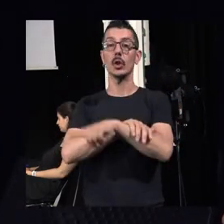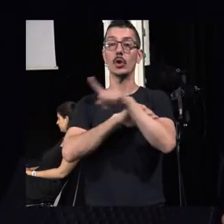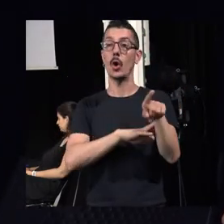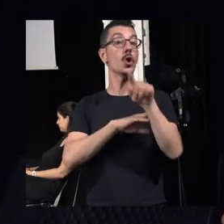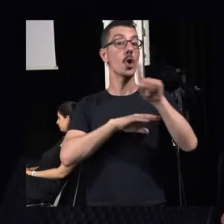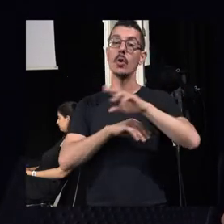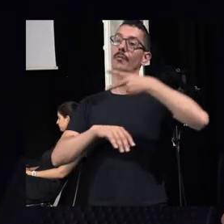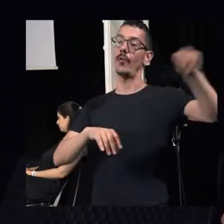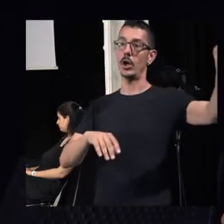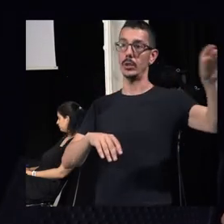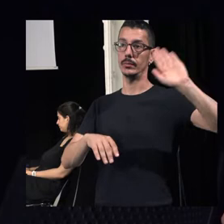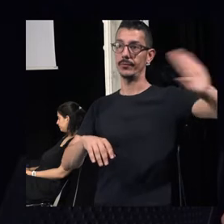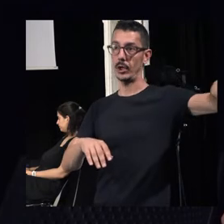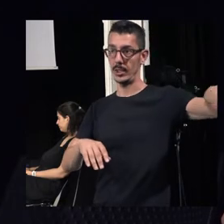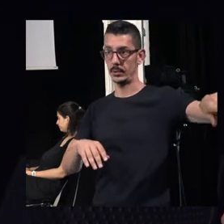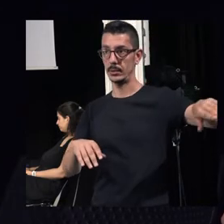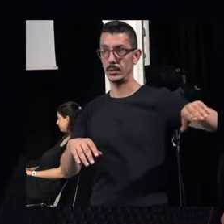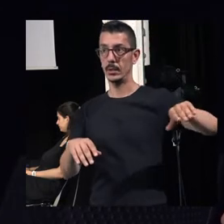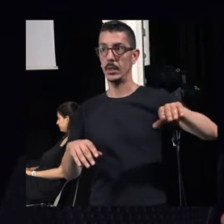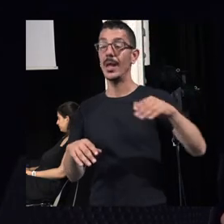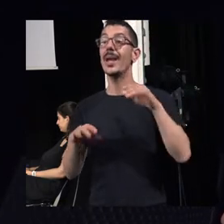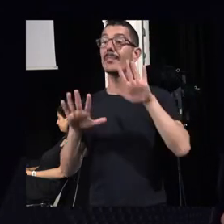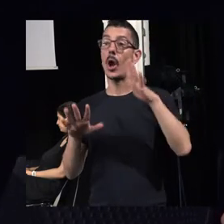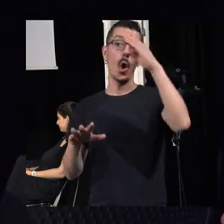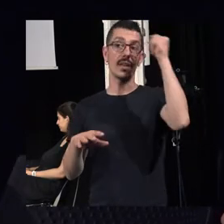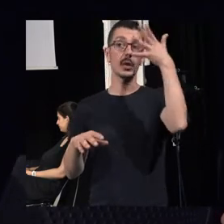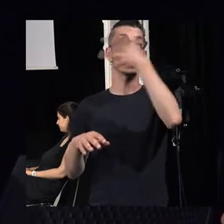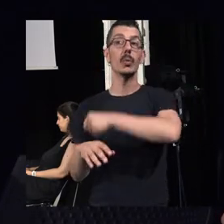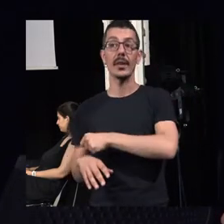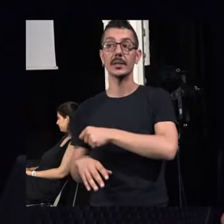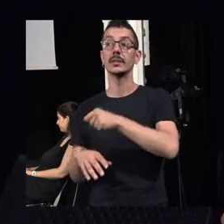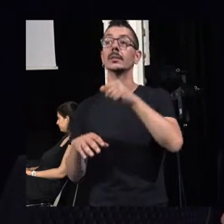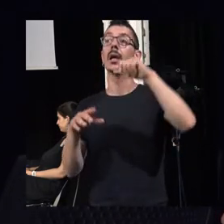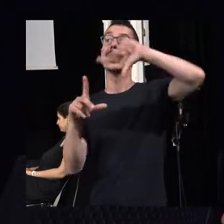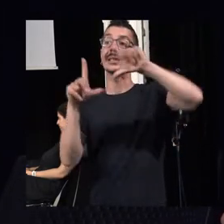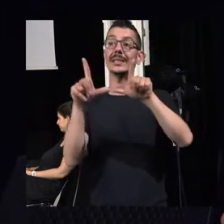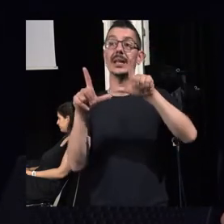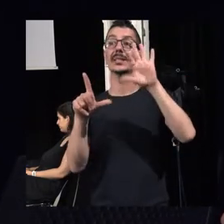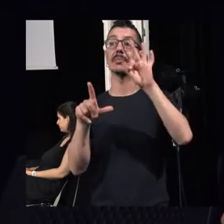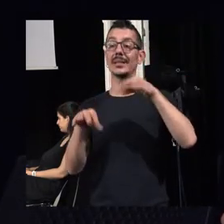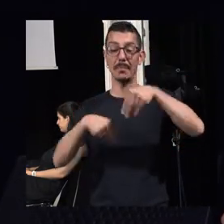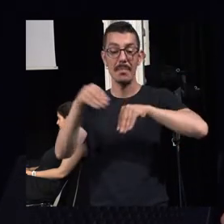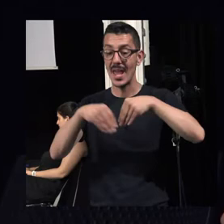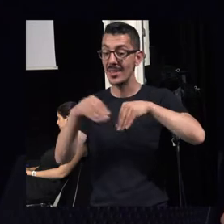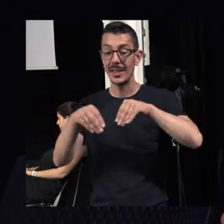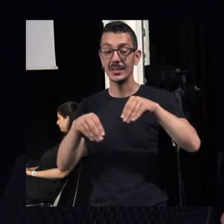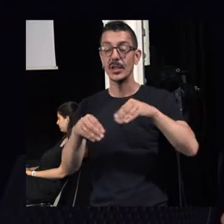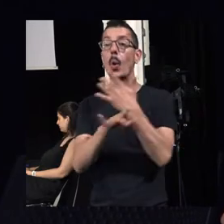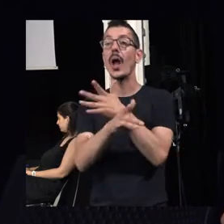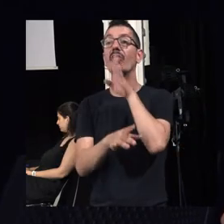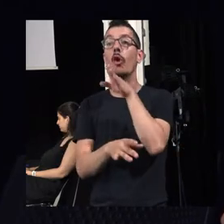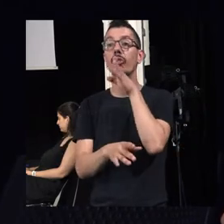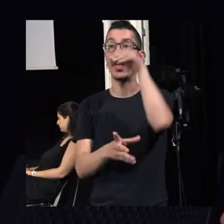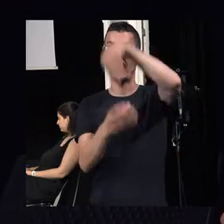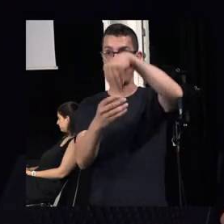podemos olvidar que casillas y piezas juegan al interior de los límites que establece el tablero. Y por